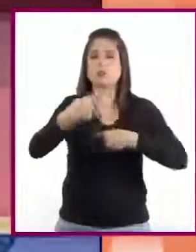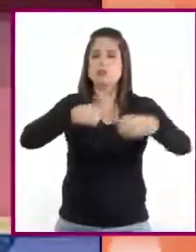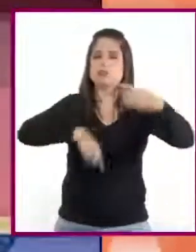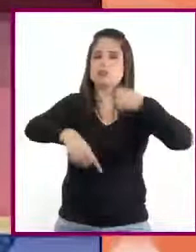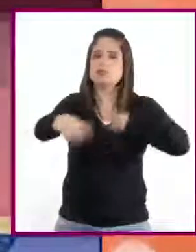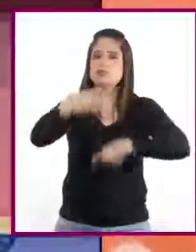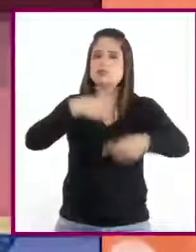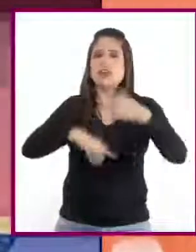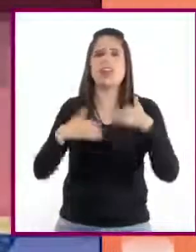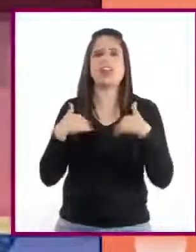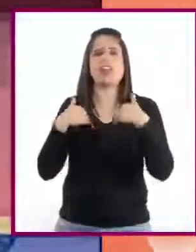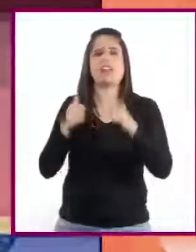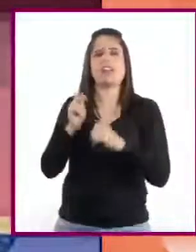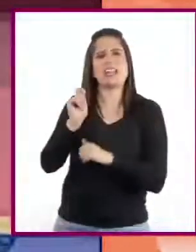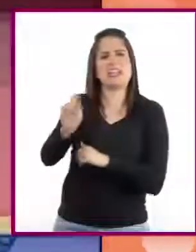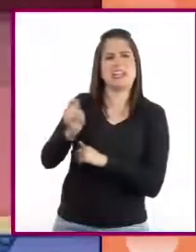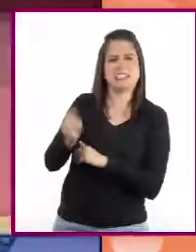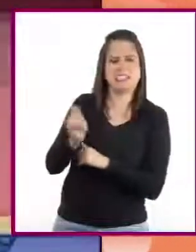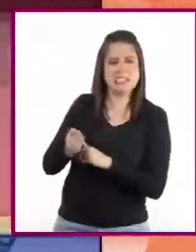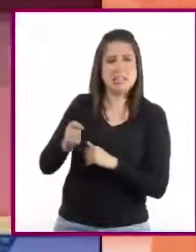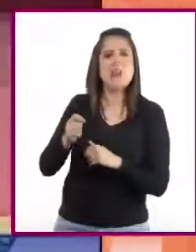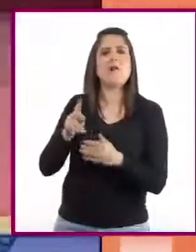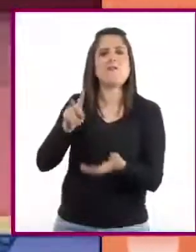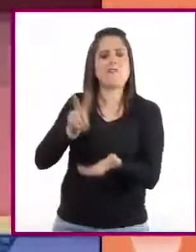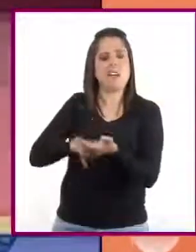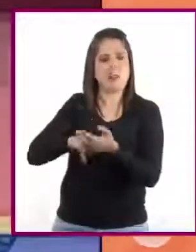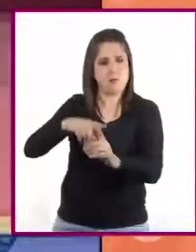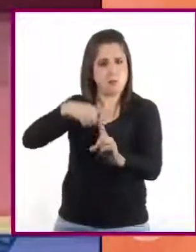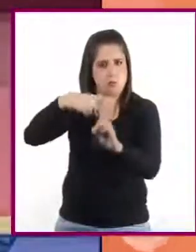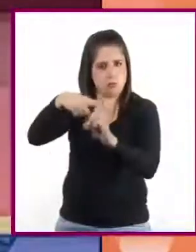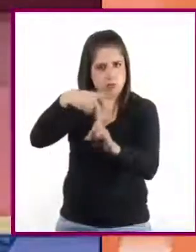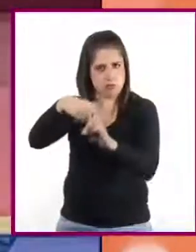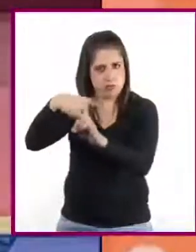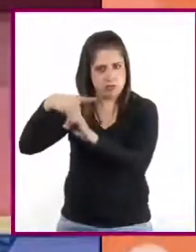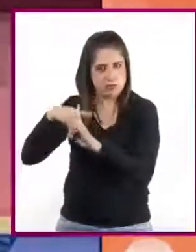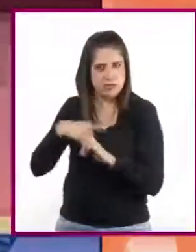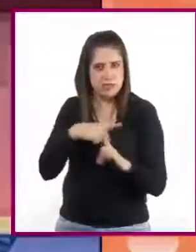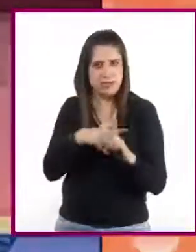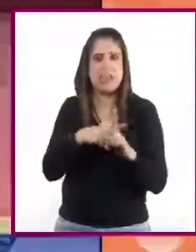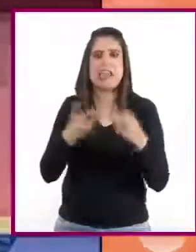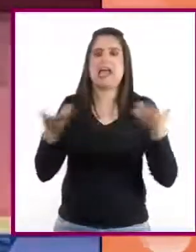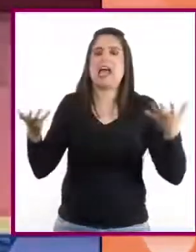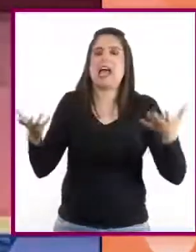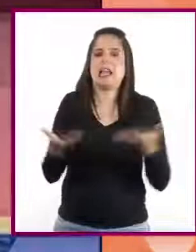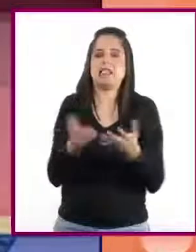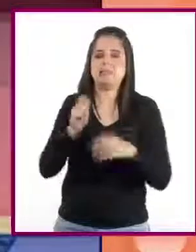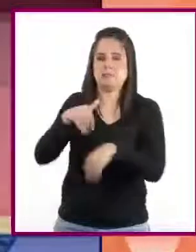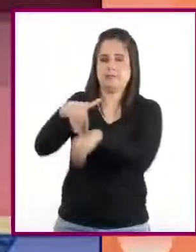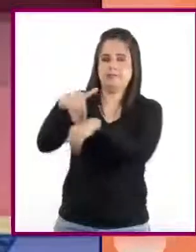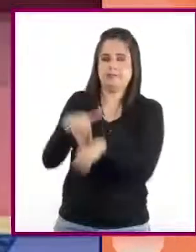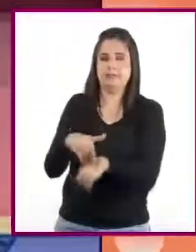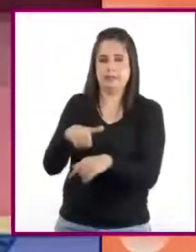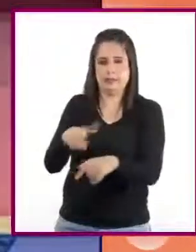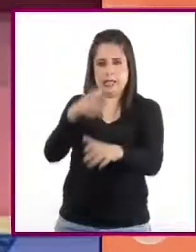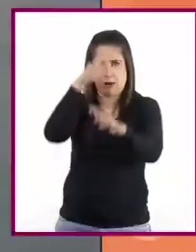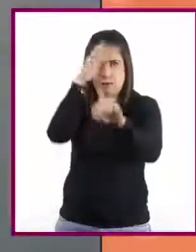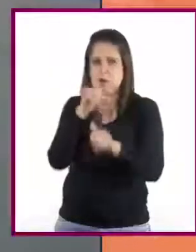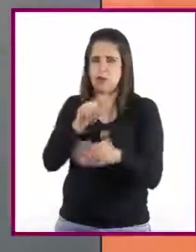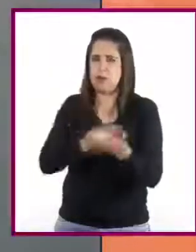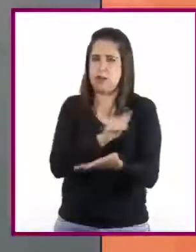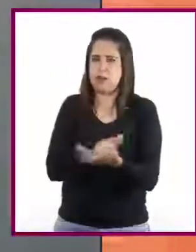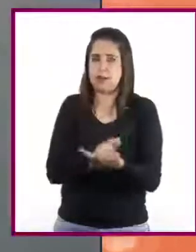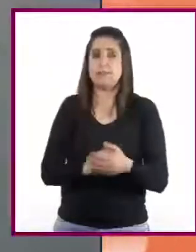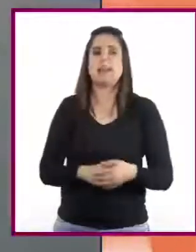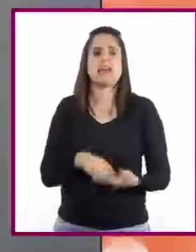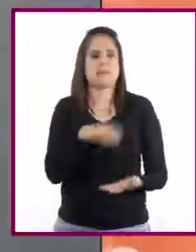su significado, de valorarlo positivamente y de actuar conforme a estos acuerdos. Muchas